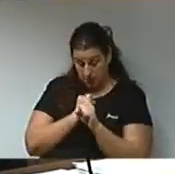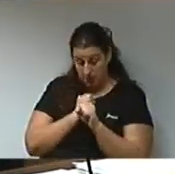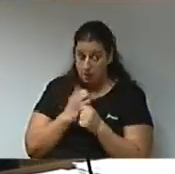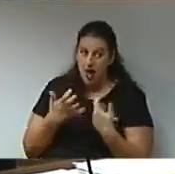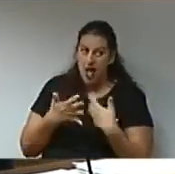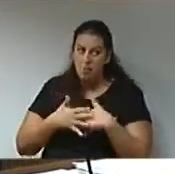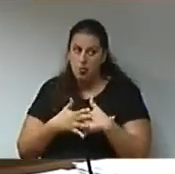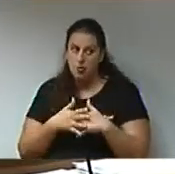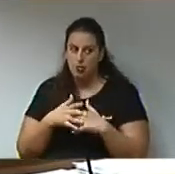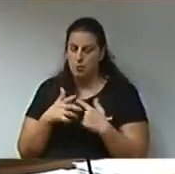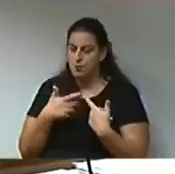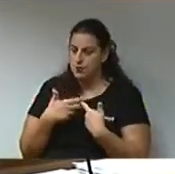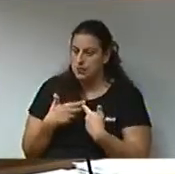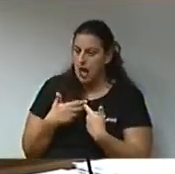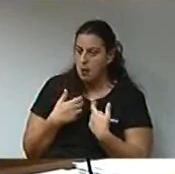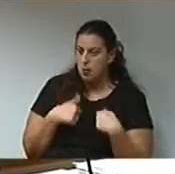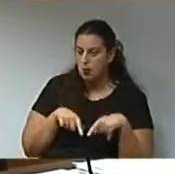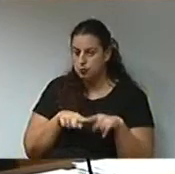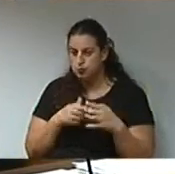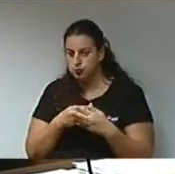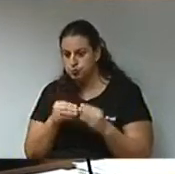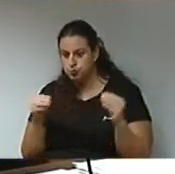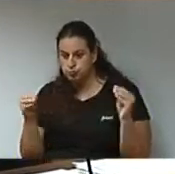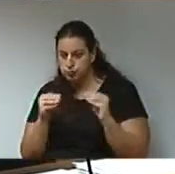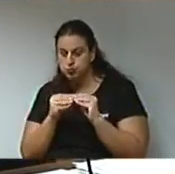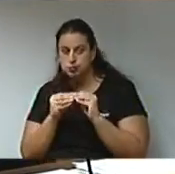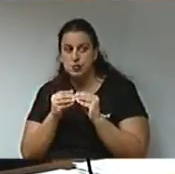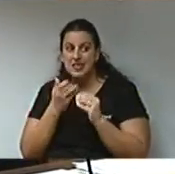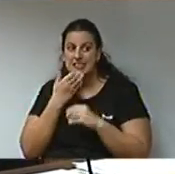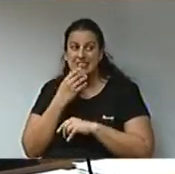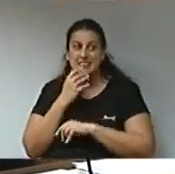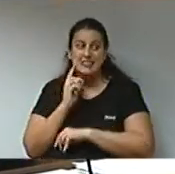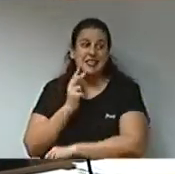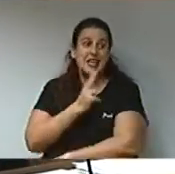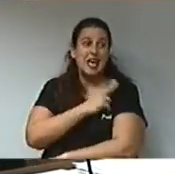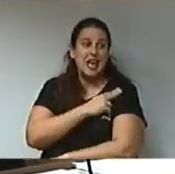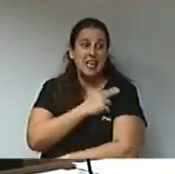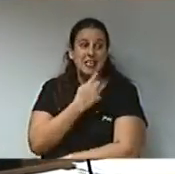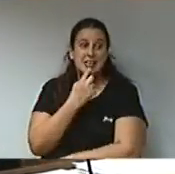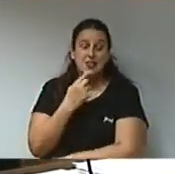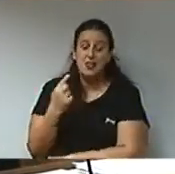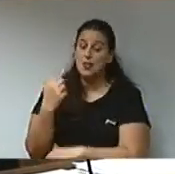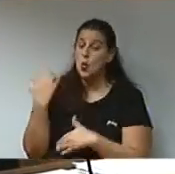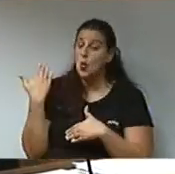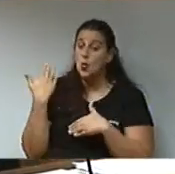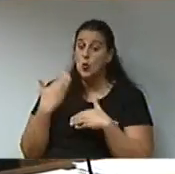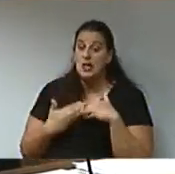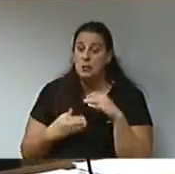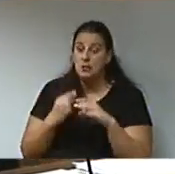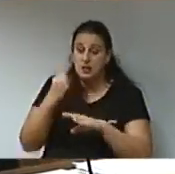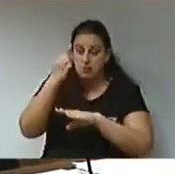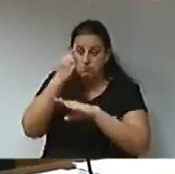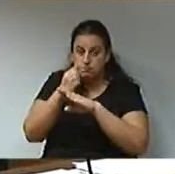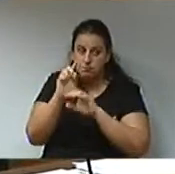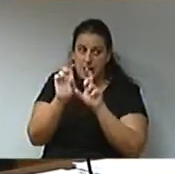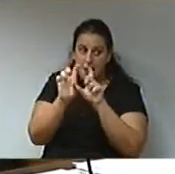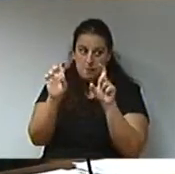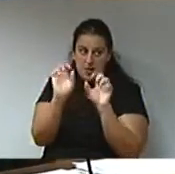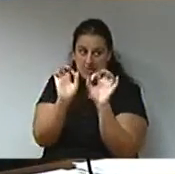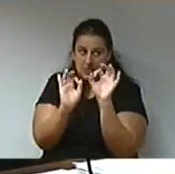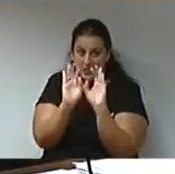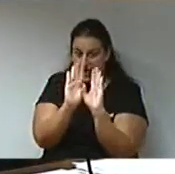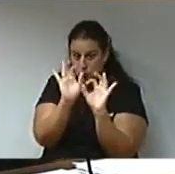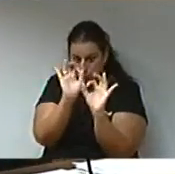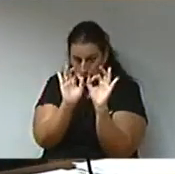armonización fiscal, si el G20 ha dicho que hay que poner un límite determinado impositivo a las empresas, oiga, parece razonable